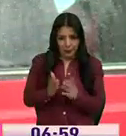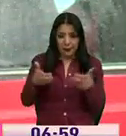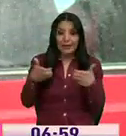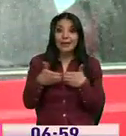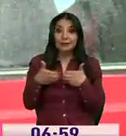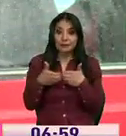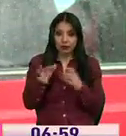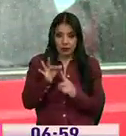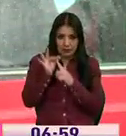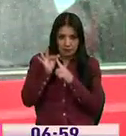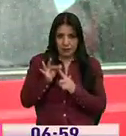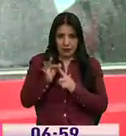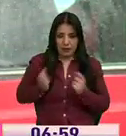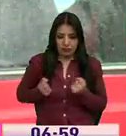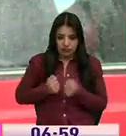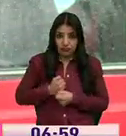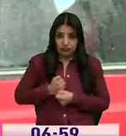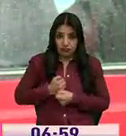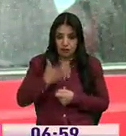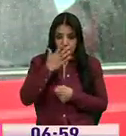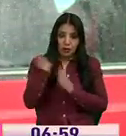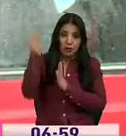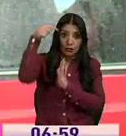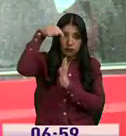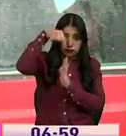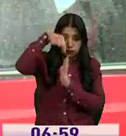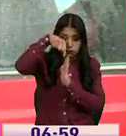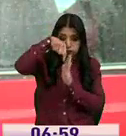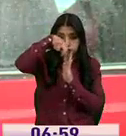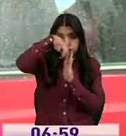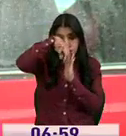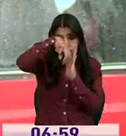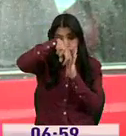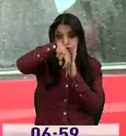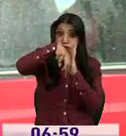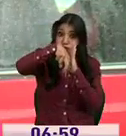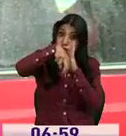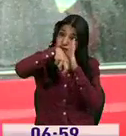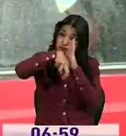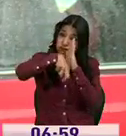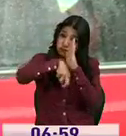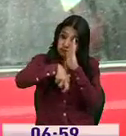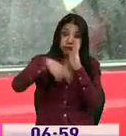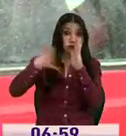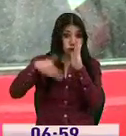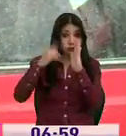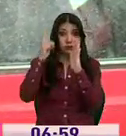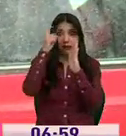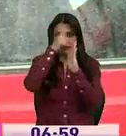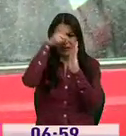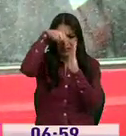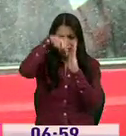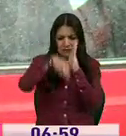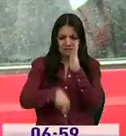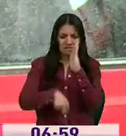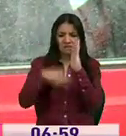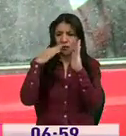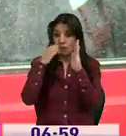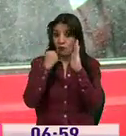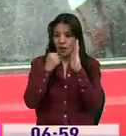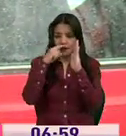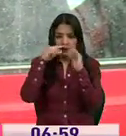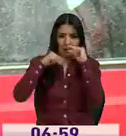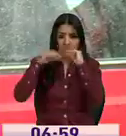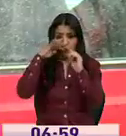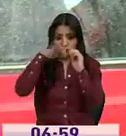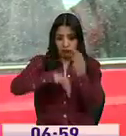equipo de respiración autónoma en el cual ingresa debido a la toxicidad de la alcantarilla y se